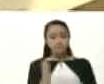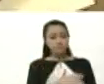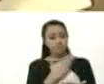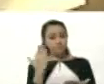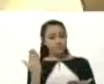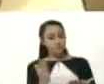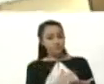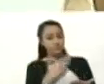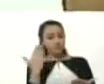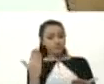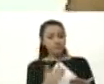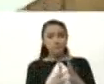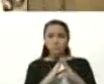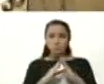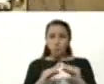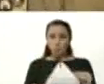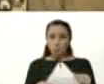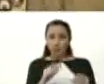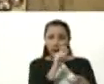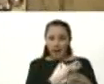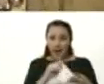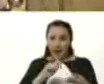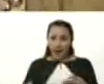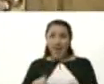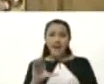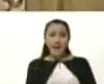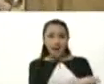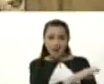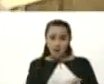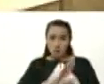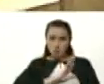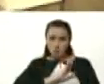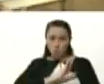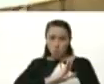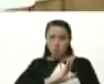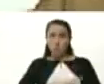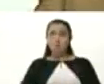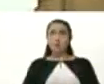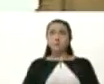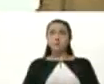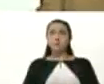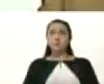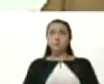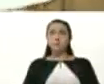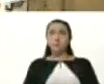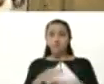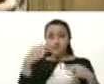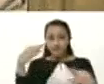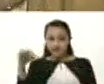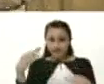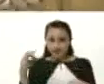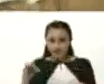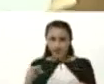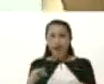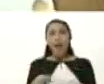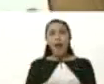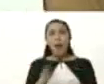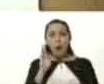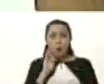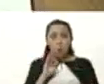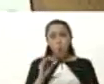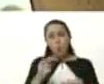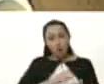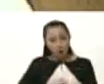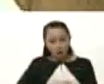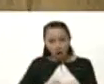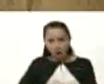tengo aquí todas las canciones que las transcribí en papel reciclado porque la masa no está para bollo.